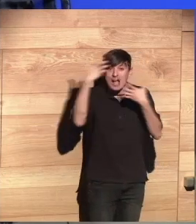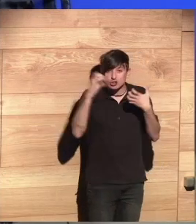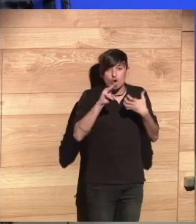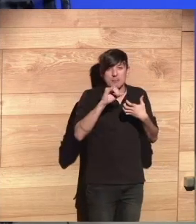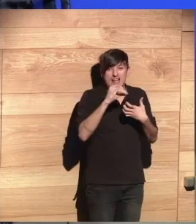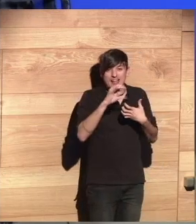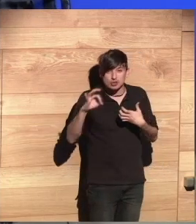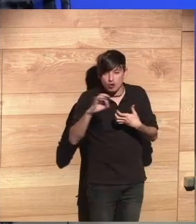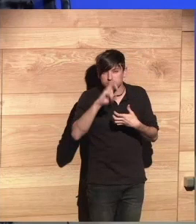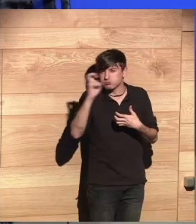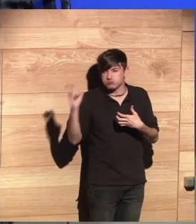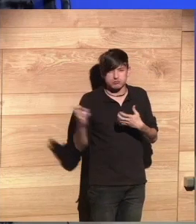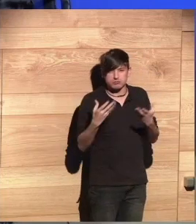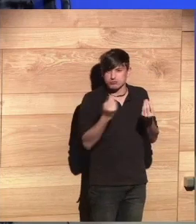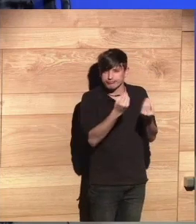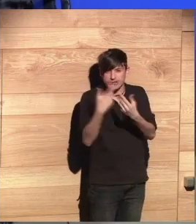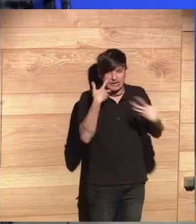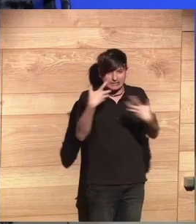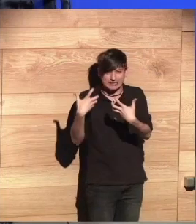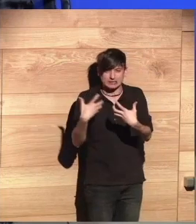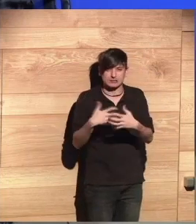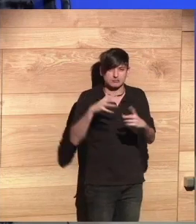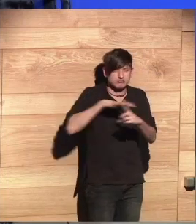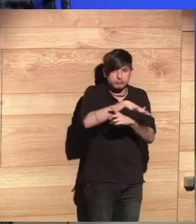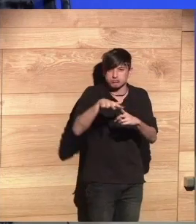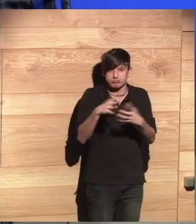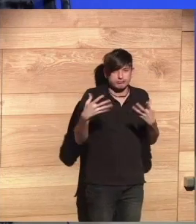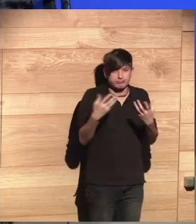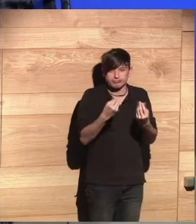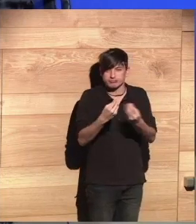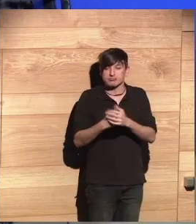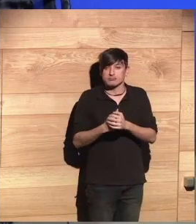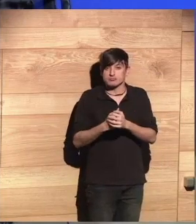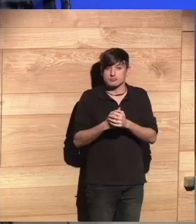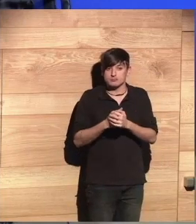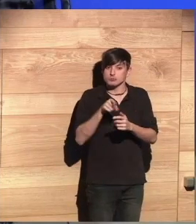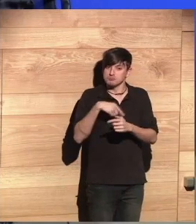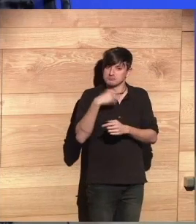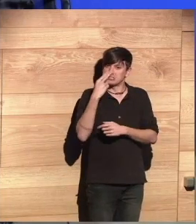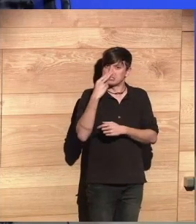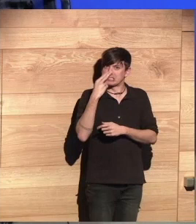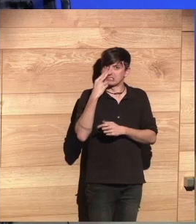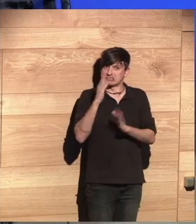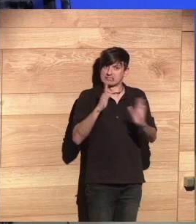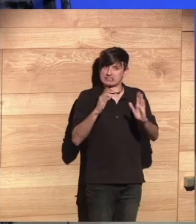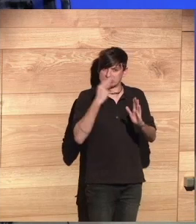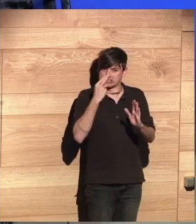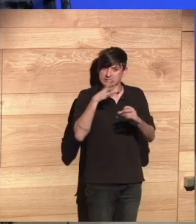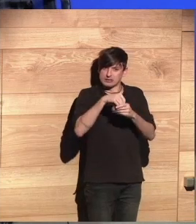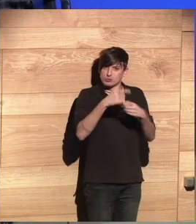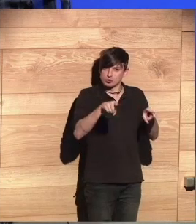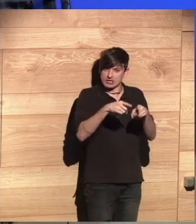de Massin, y tantos otros que estaban alrededor, ¿no? Esta dimensión es la que me interesa en esta música, y